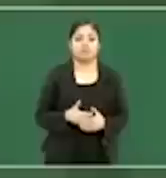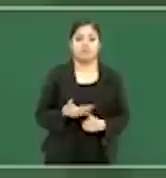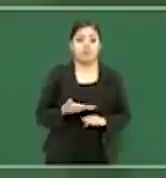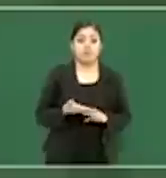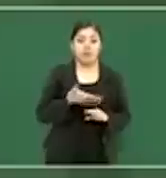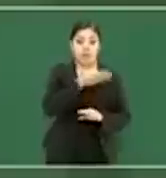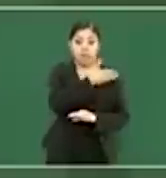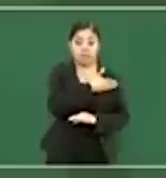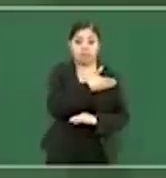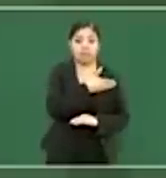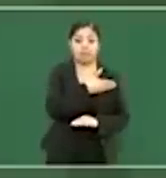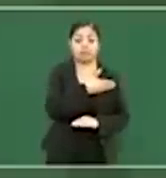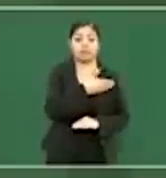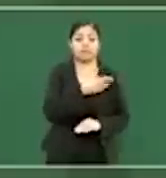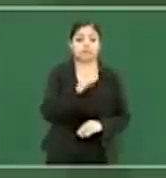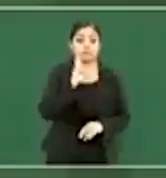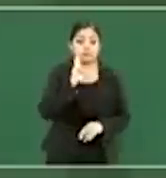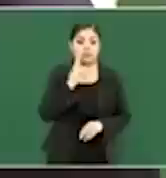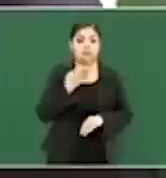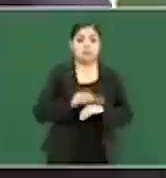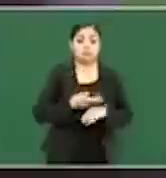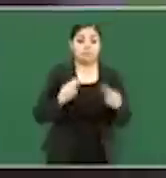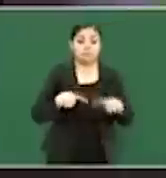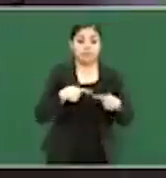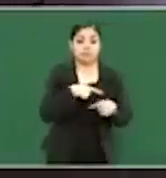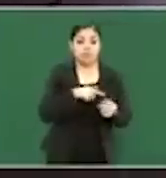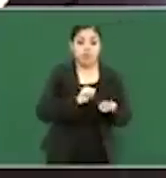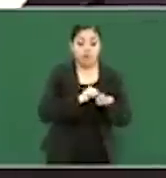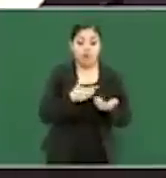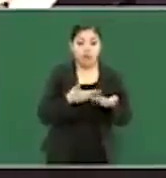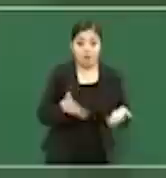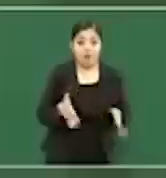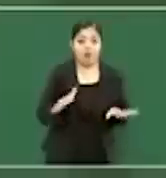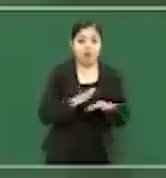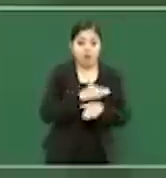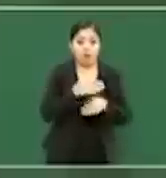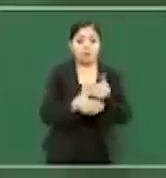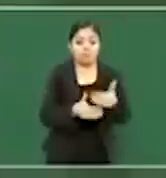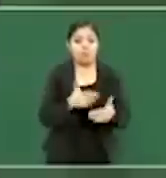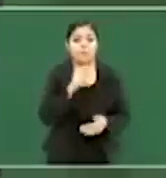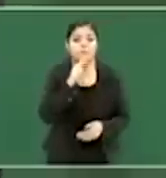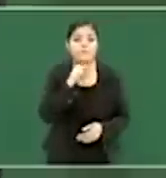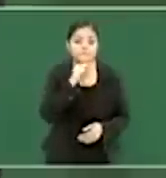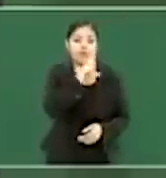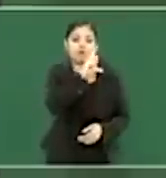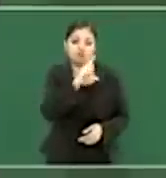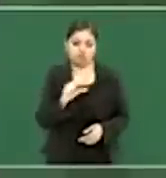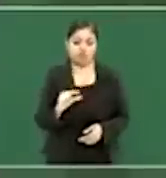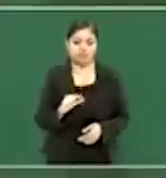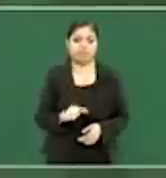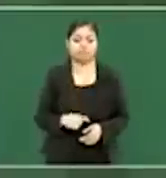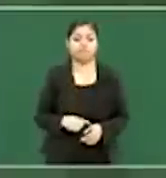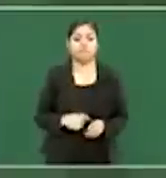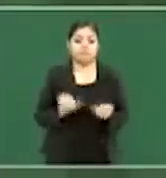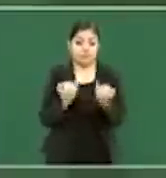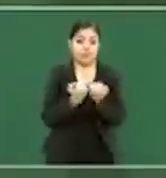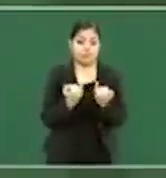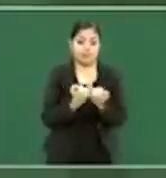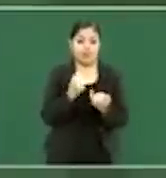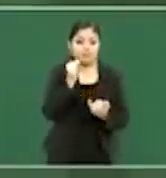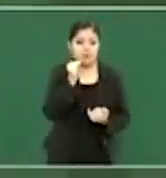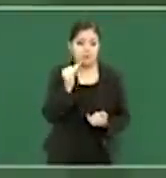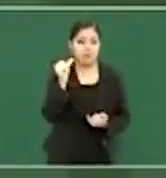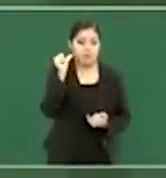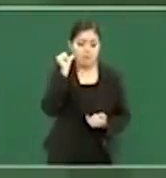los mismos resultados. O sea, aun cuando ayer todavía,